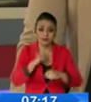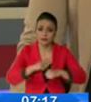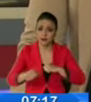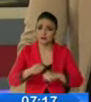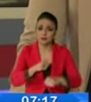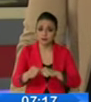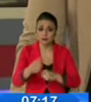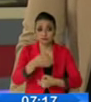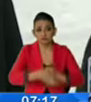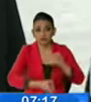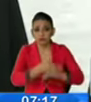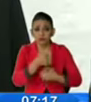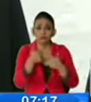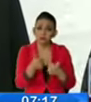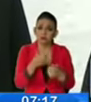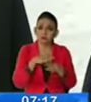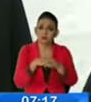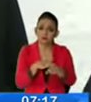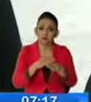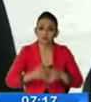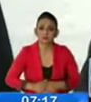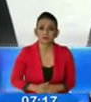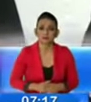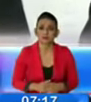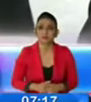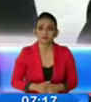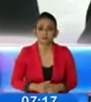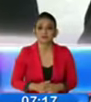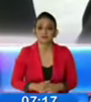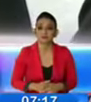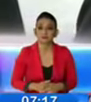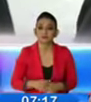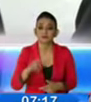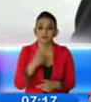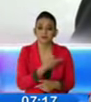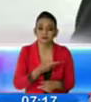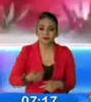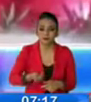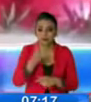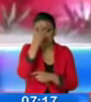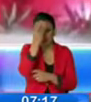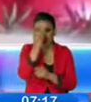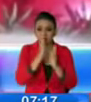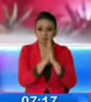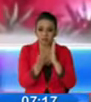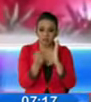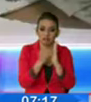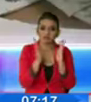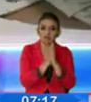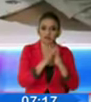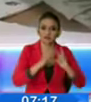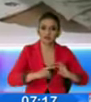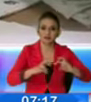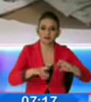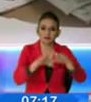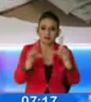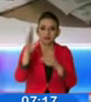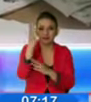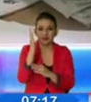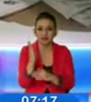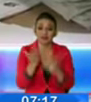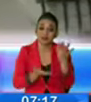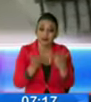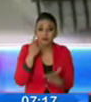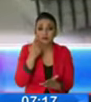organismo judicial. Los ecuatorianos. El pedido de vinculación del vicepresidente Jorge Glass al caso Odebrecht por encontrar indicios de un